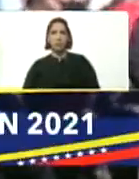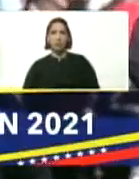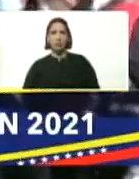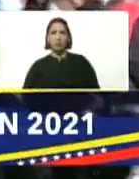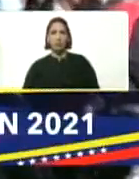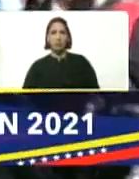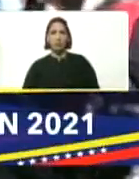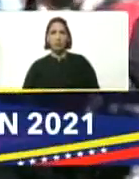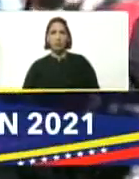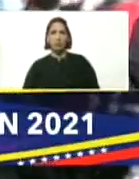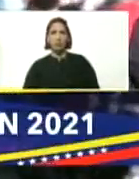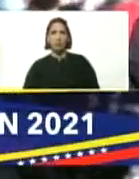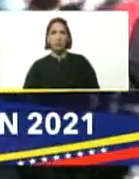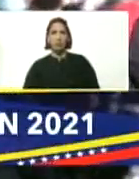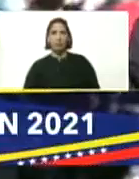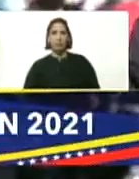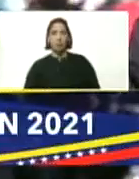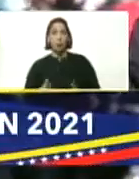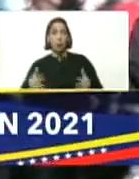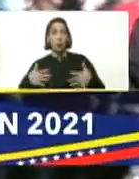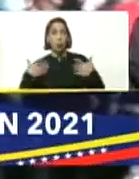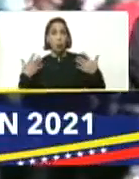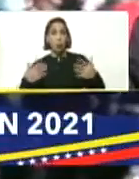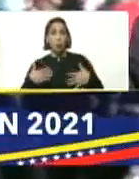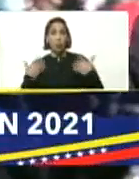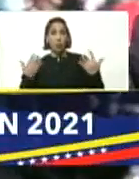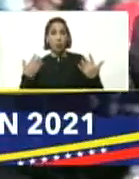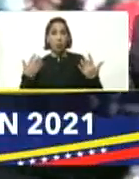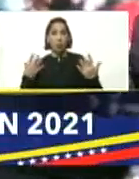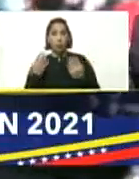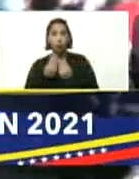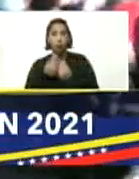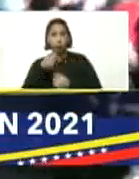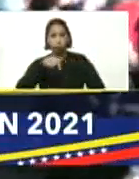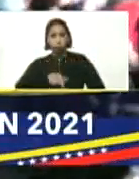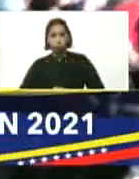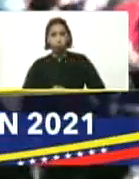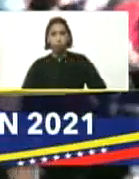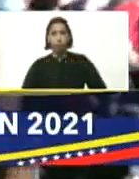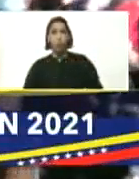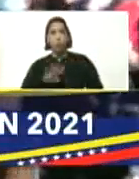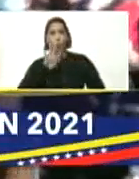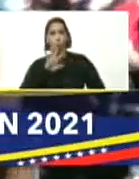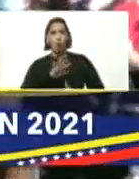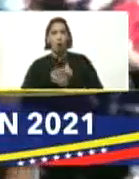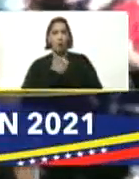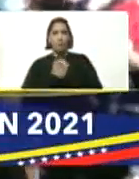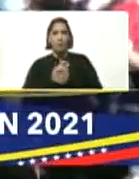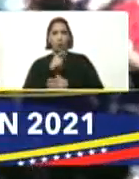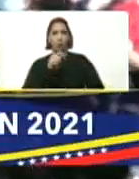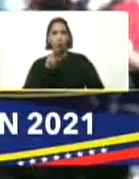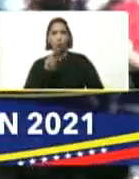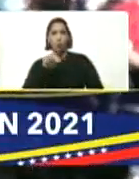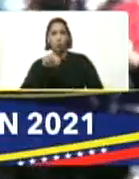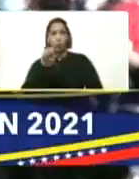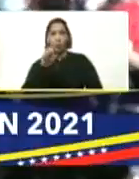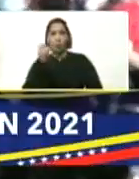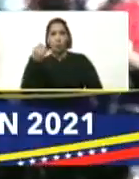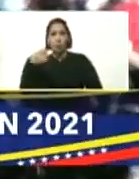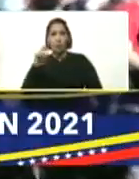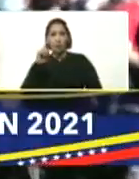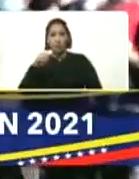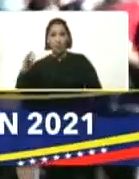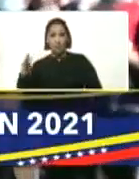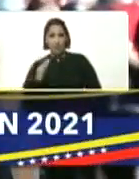Internationale du Sud. Muy contento de estar aquí con cuatro compañeros de Túnez que vinieron también